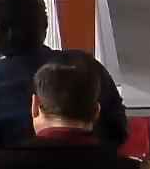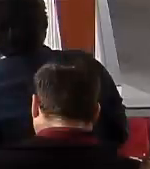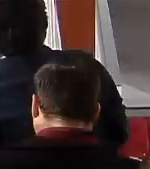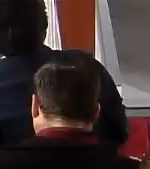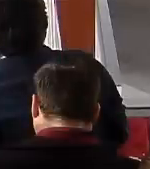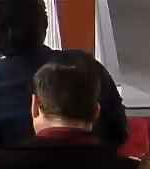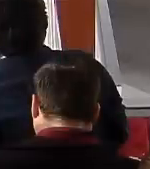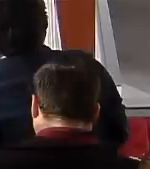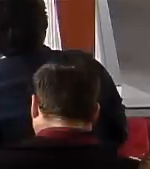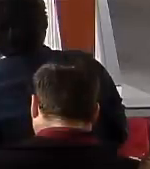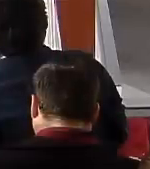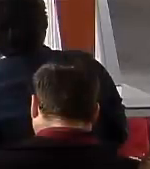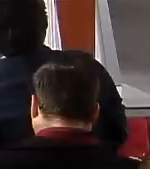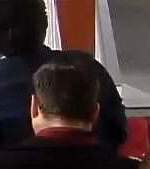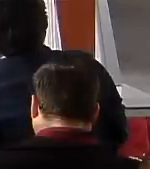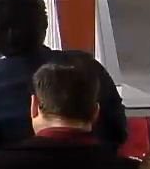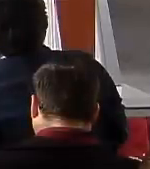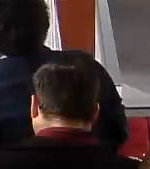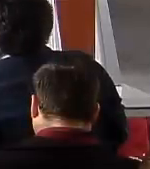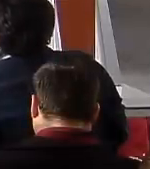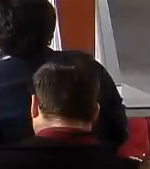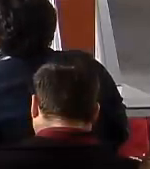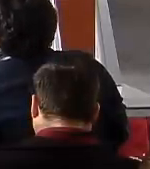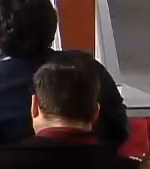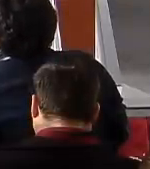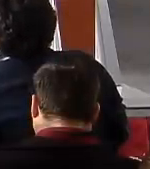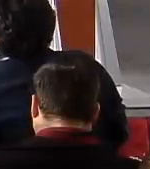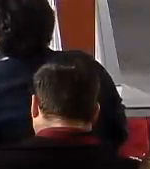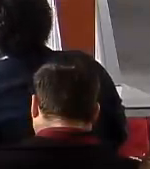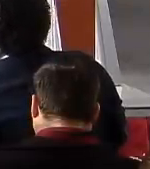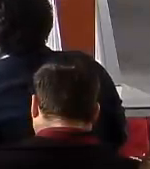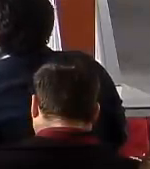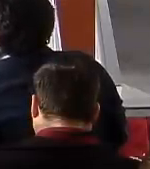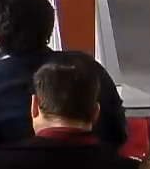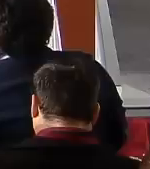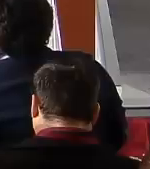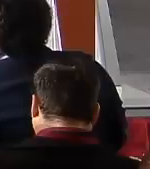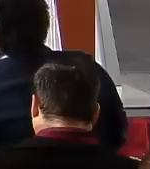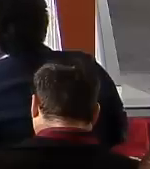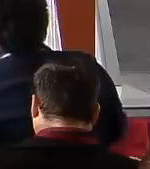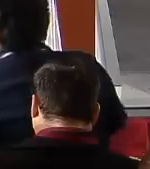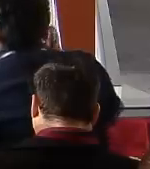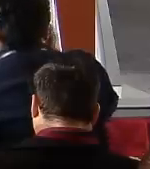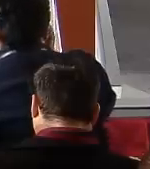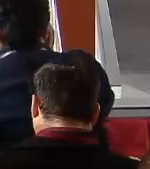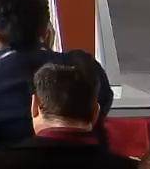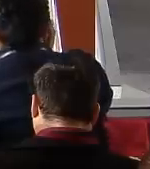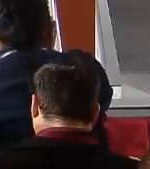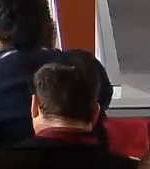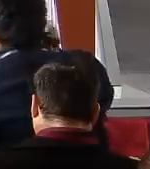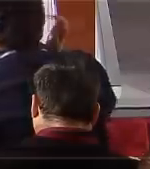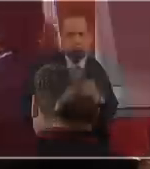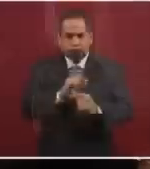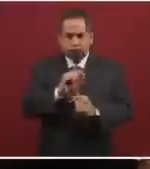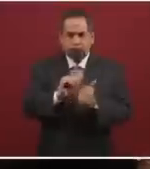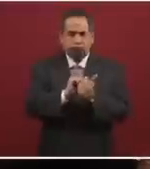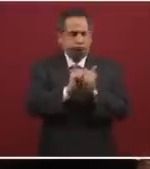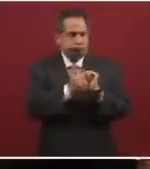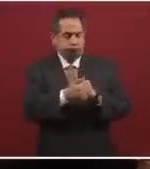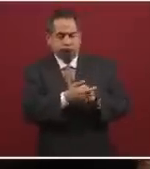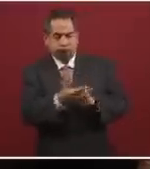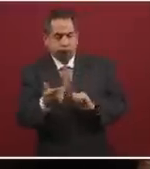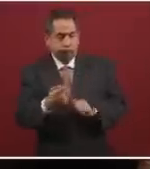diseña varios pozos por campo. Entonces, entran de poquito en poquito. Esta es la